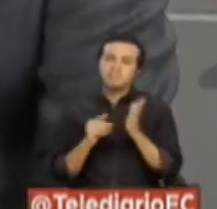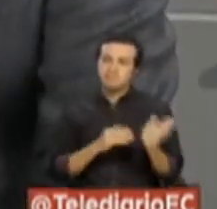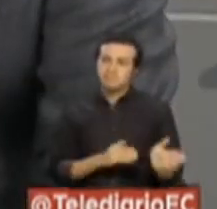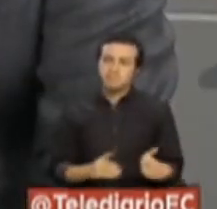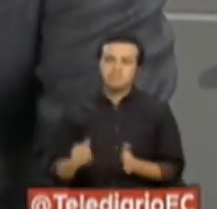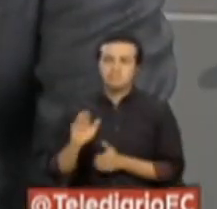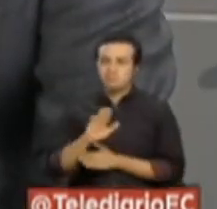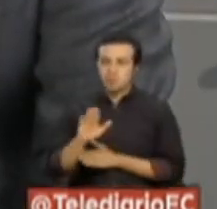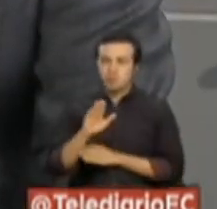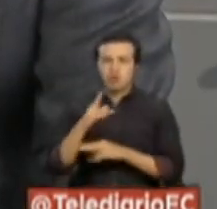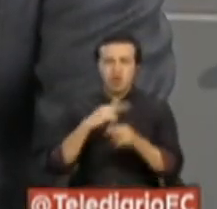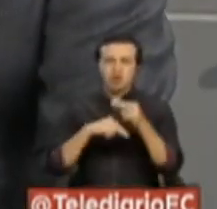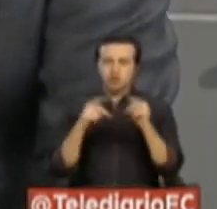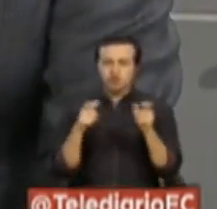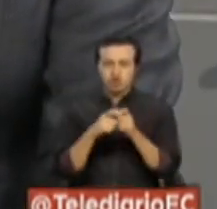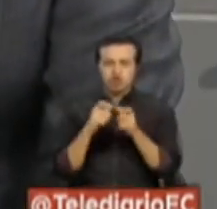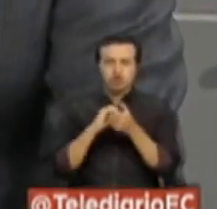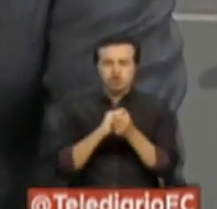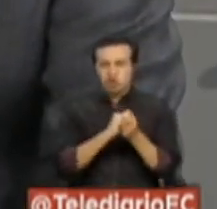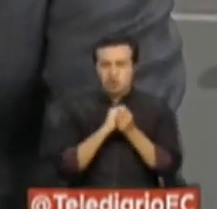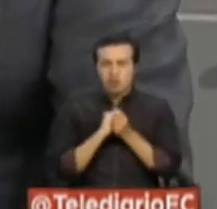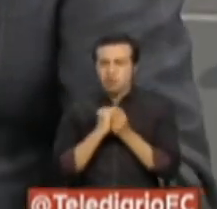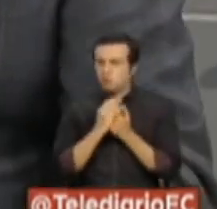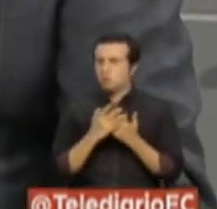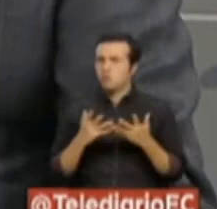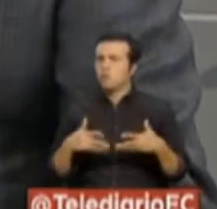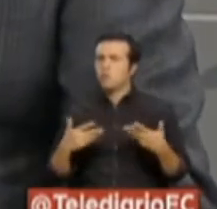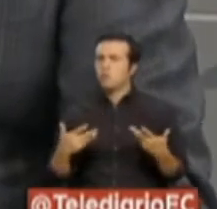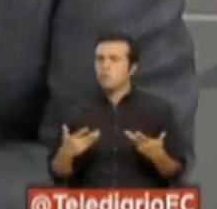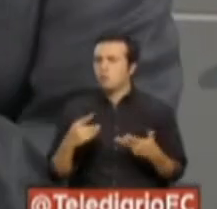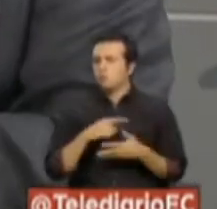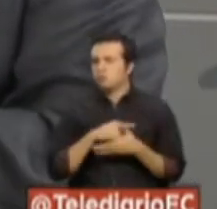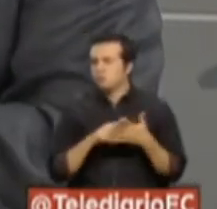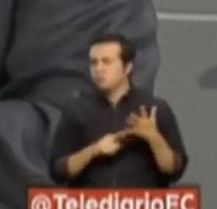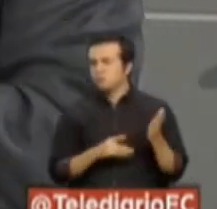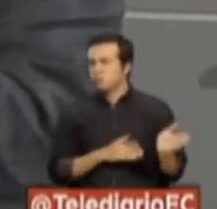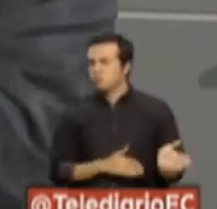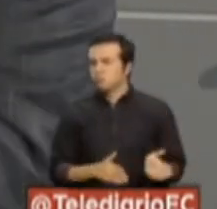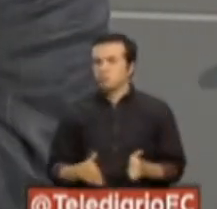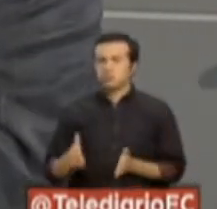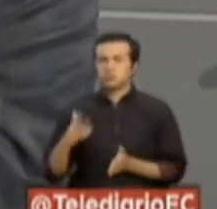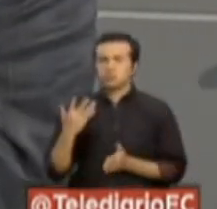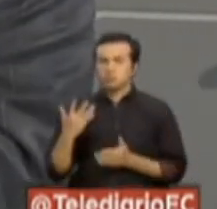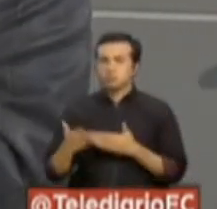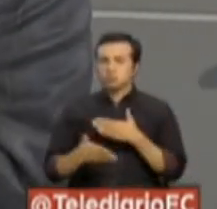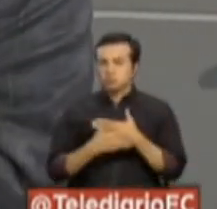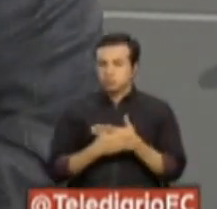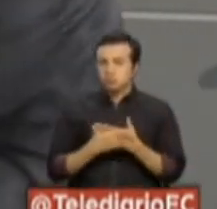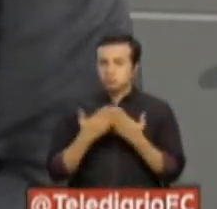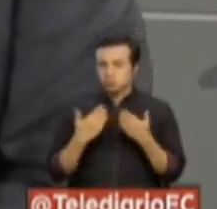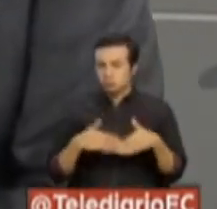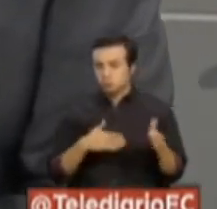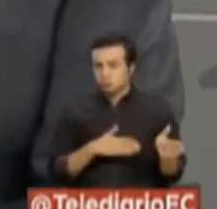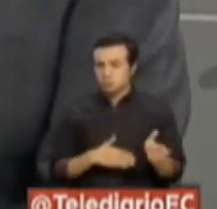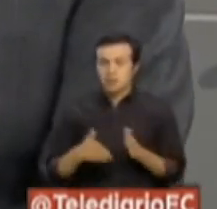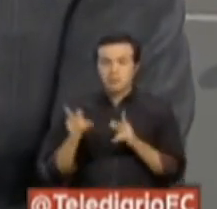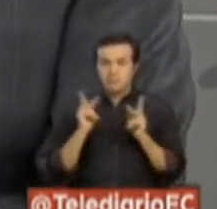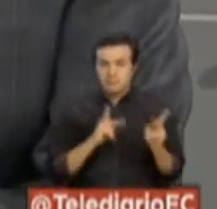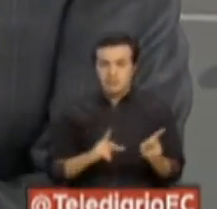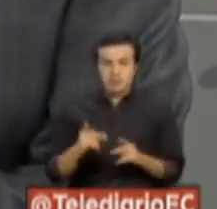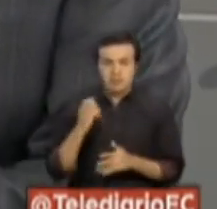los actores del sector que usted representa respecto de lo incluido, de lo considerado dentro del